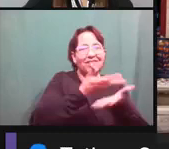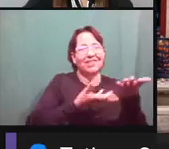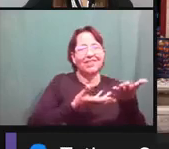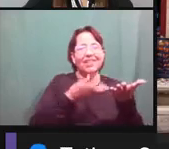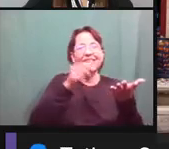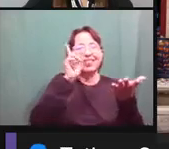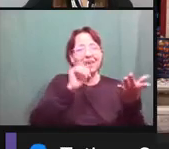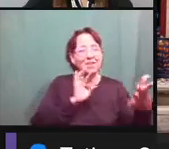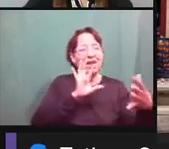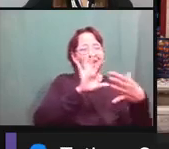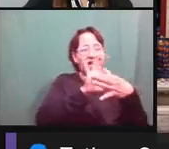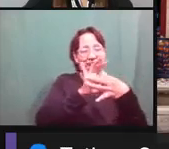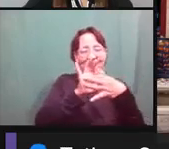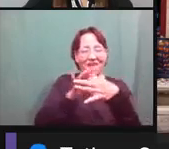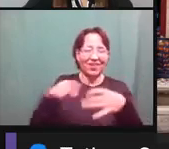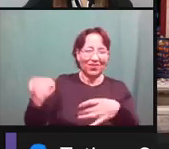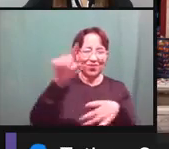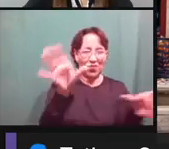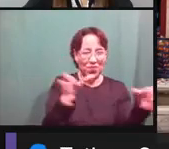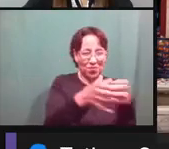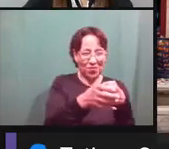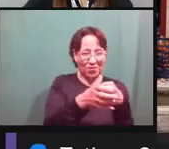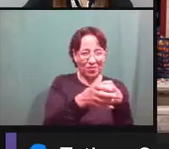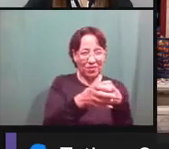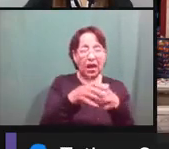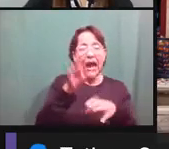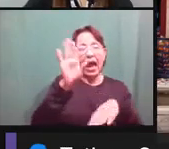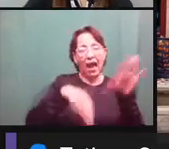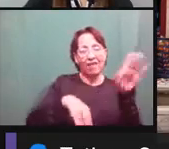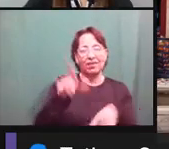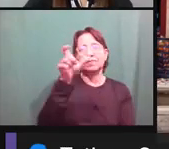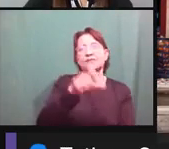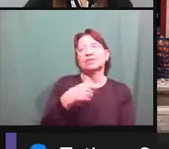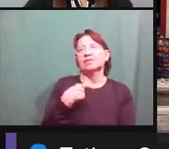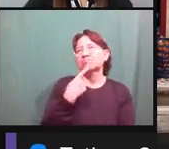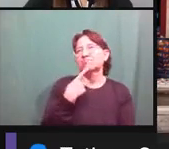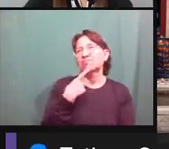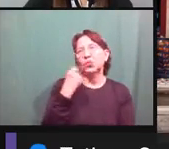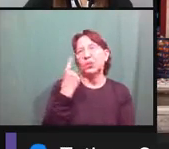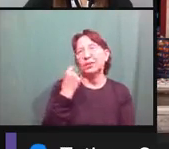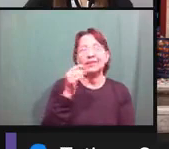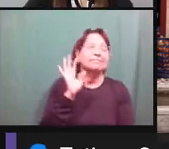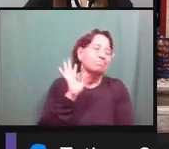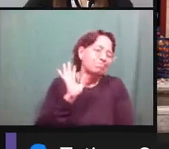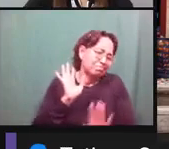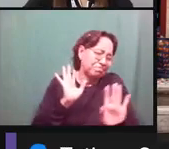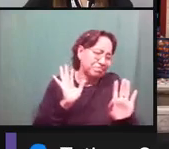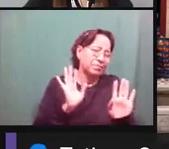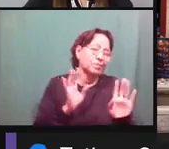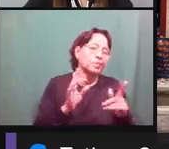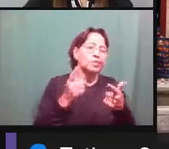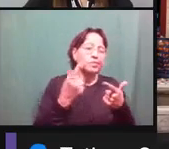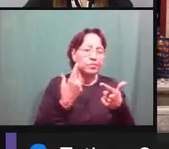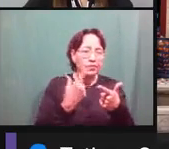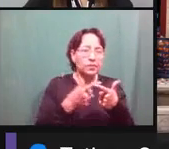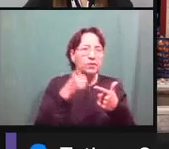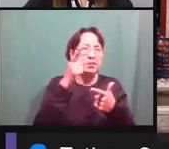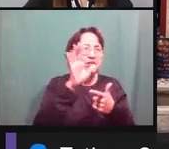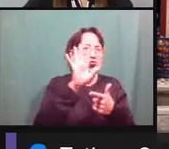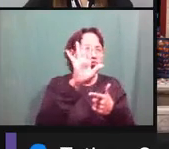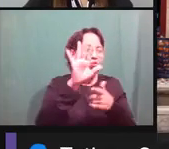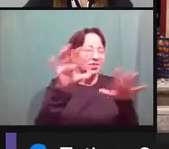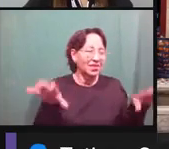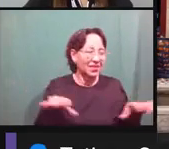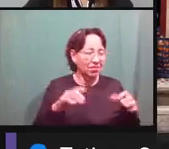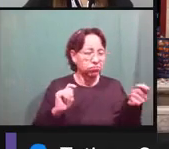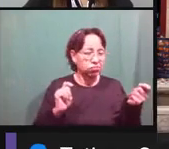en algo colectivo, así digamos que no sea tan entendible a primera vista. Entonces yo creo que es como un ejercicio que todo el tiempo se está transformando, que todo el tiempo se